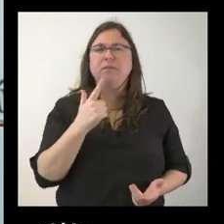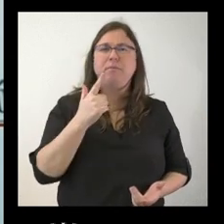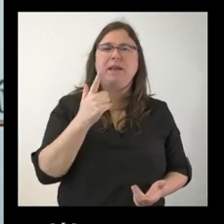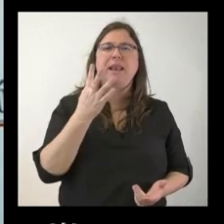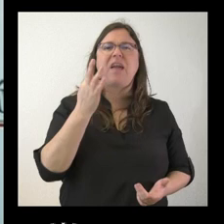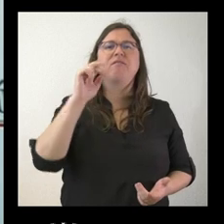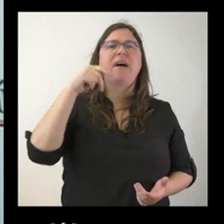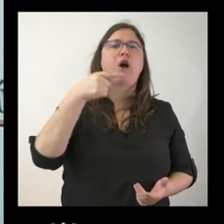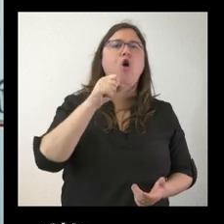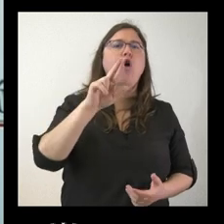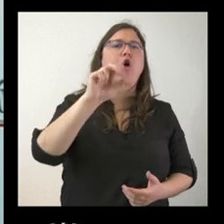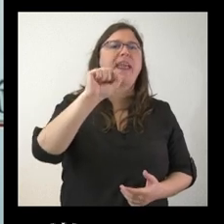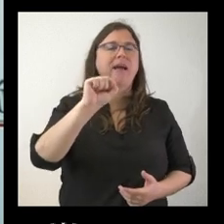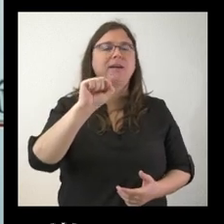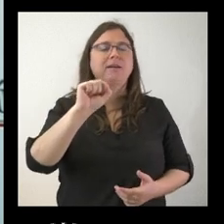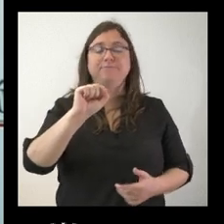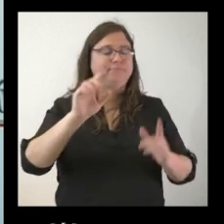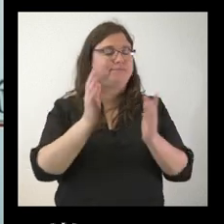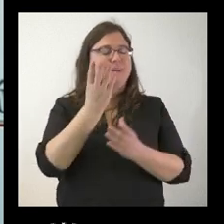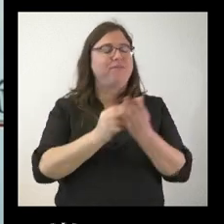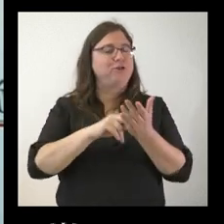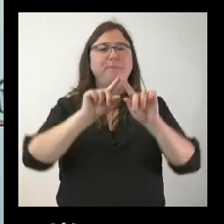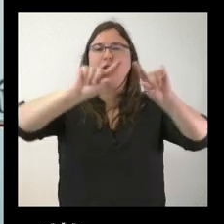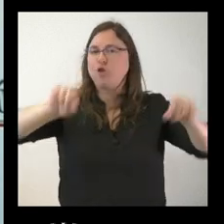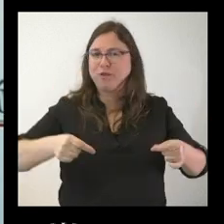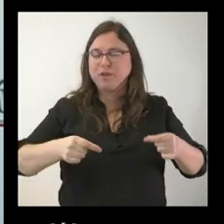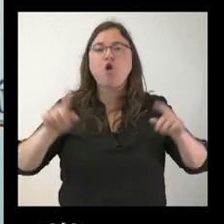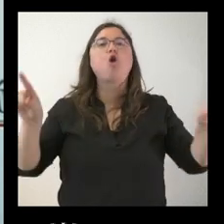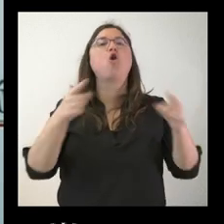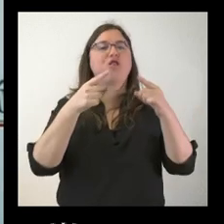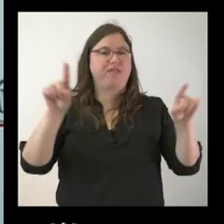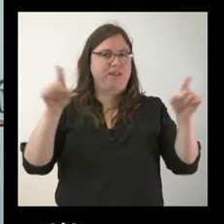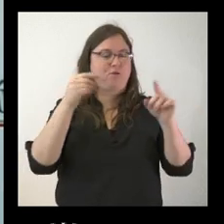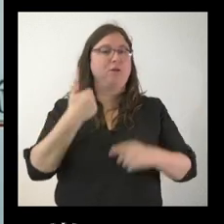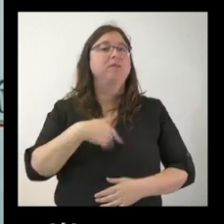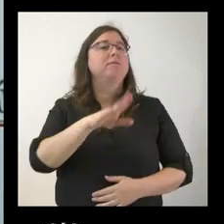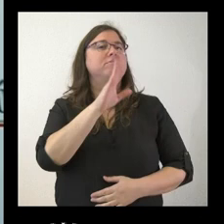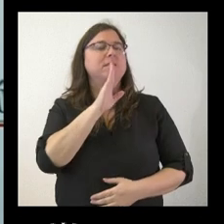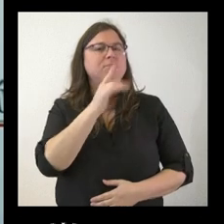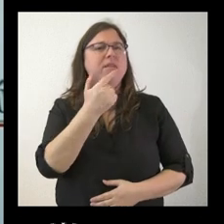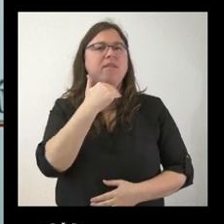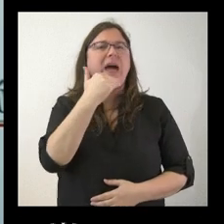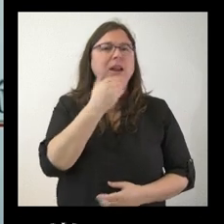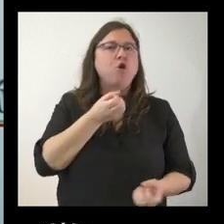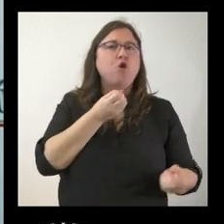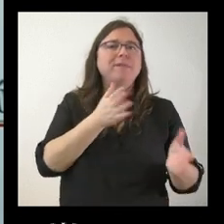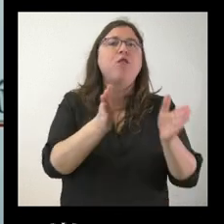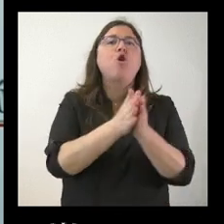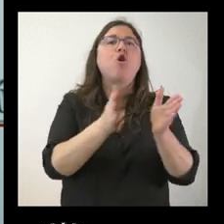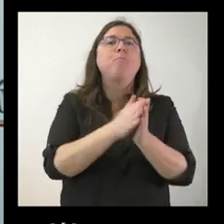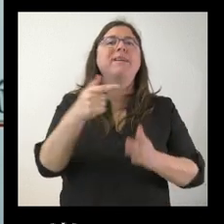Marlon no sé si nos puede dar le ha comentado su compañero Gallardo alguna cosa